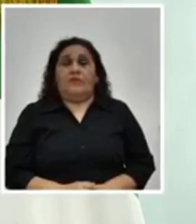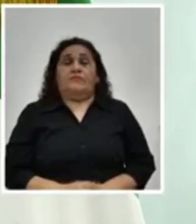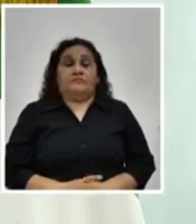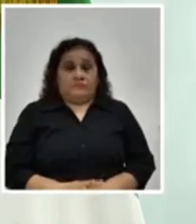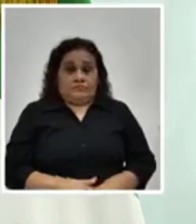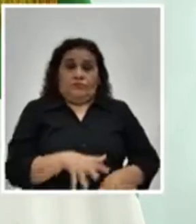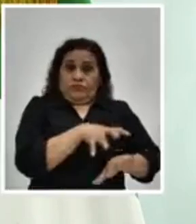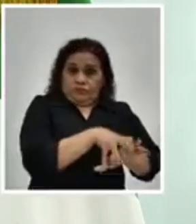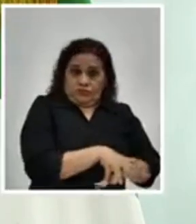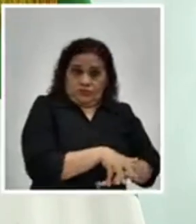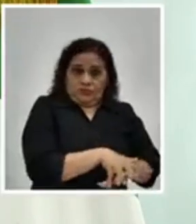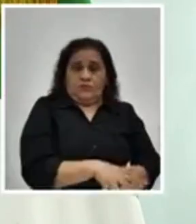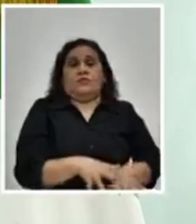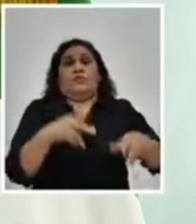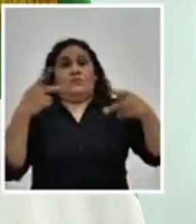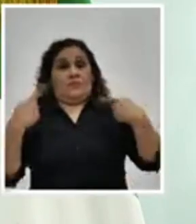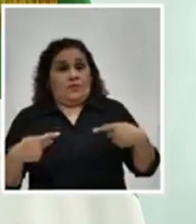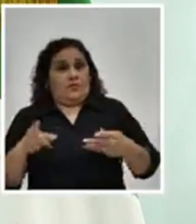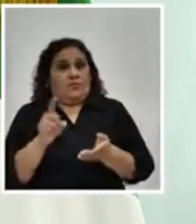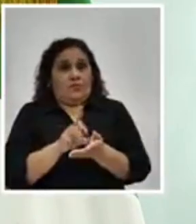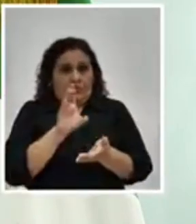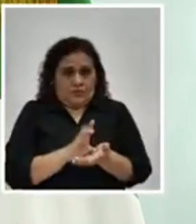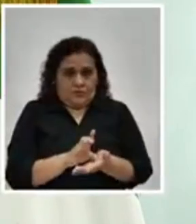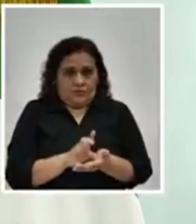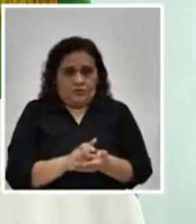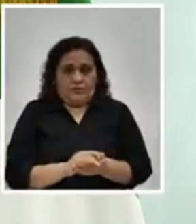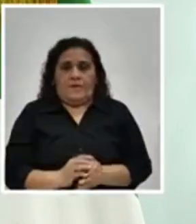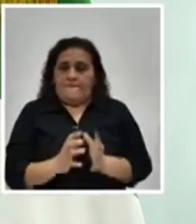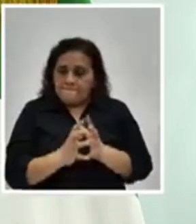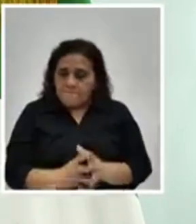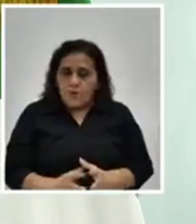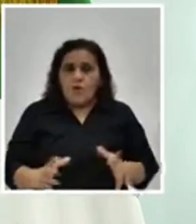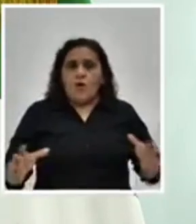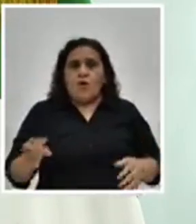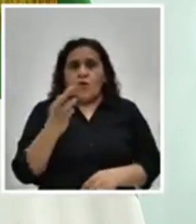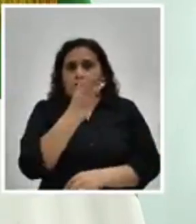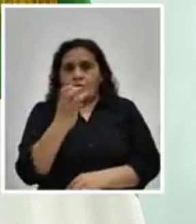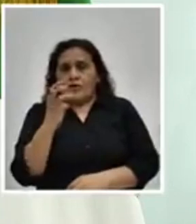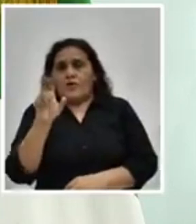para gentes con discapacidad, una ampliación de